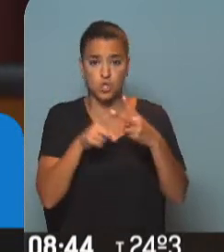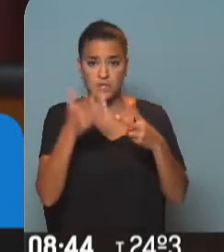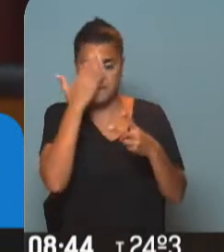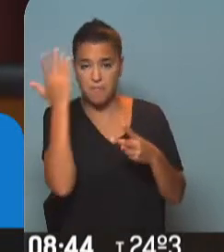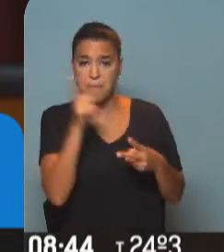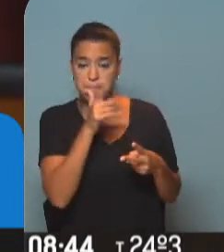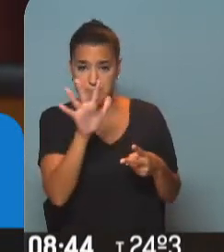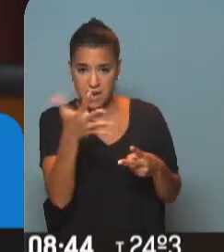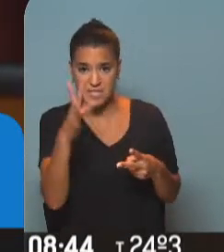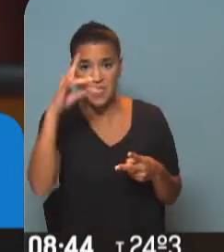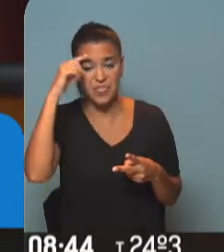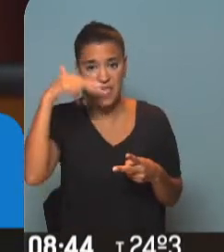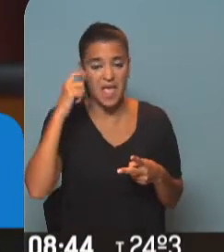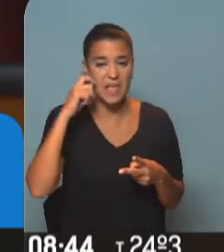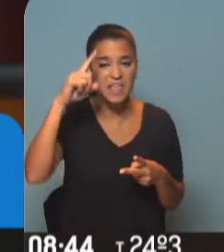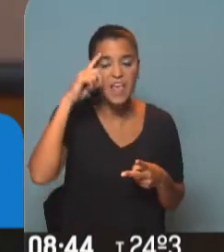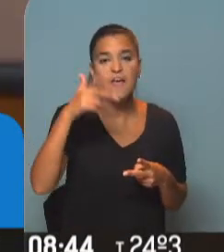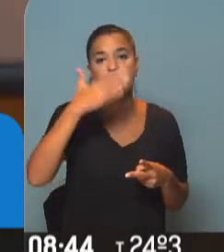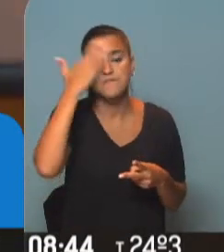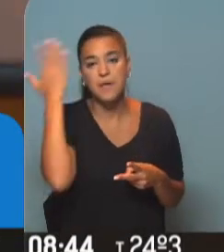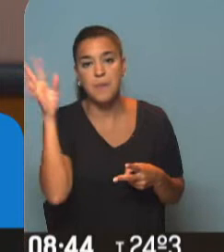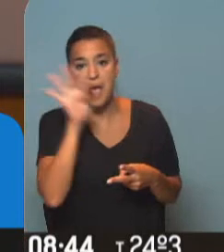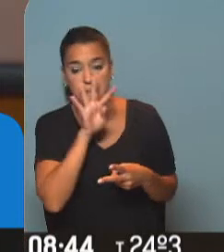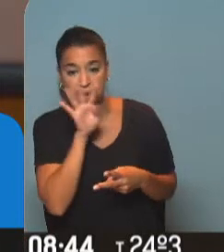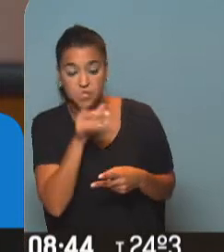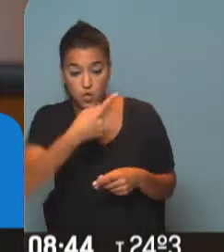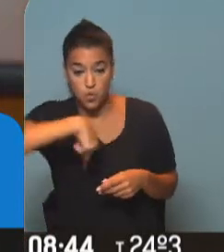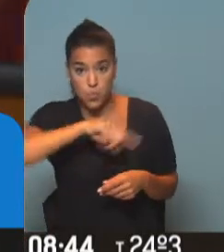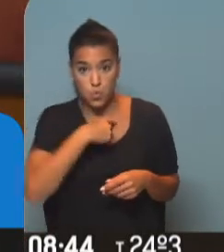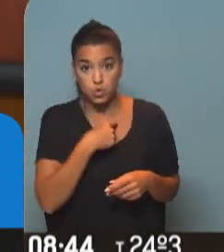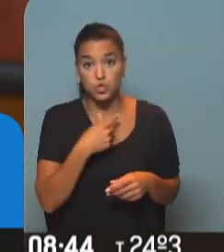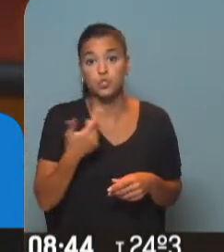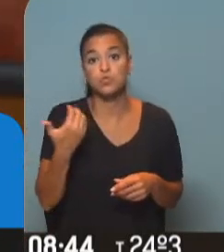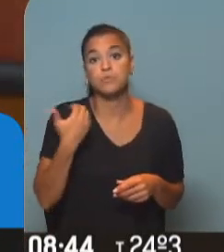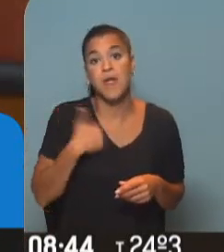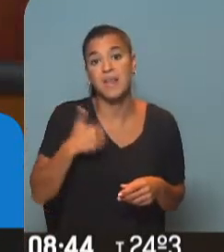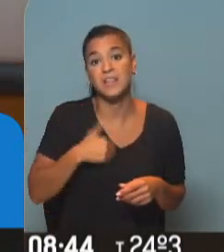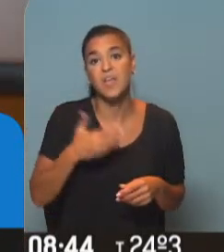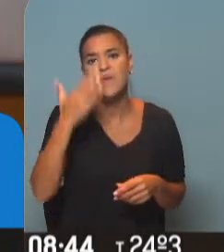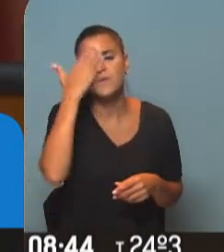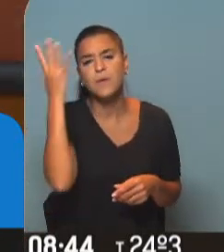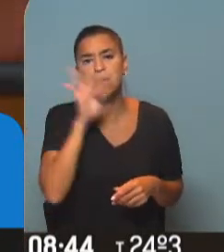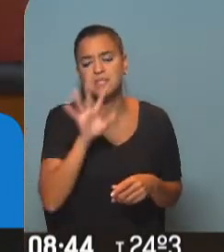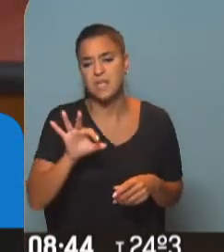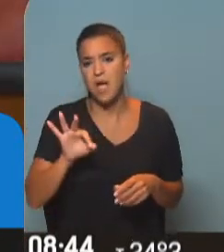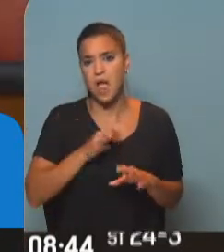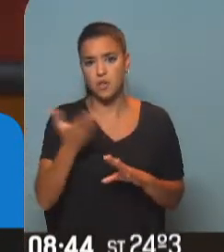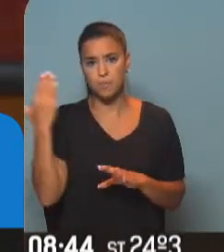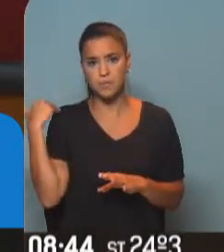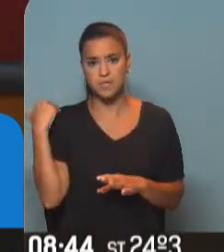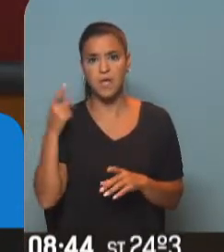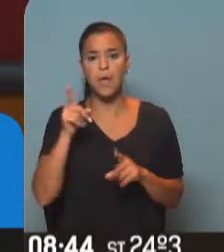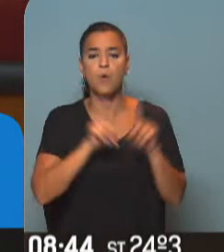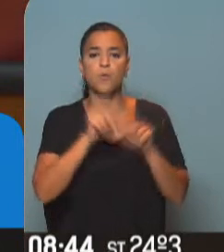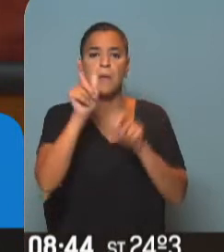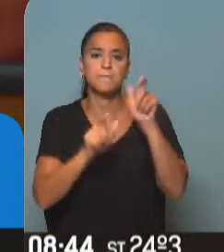como es el dengue y la fiebre amarilla nosotros en nuestro país fibra amarilla tuvimos casos el año pasado pero fueron importados gente que